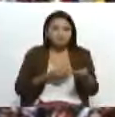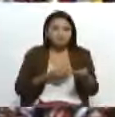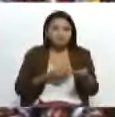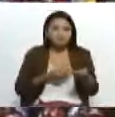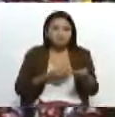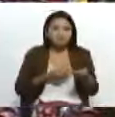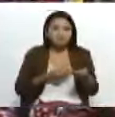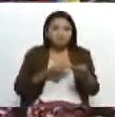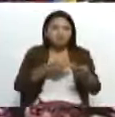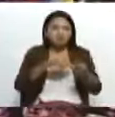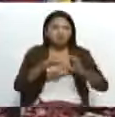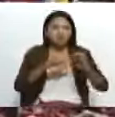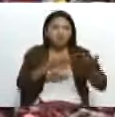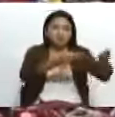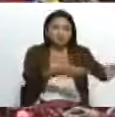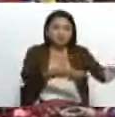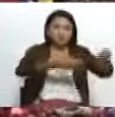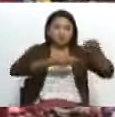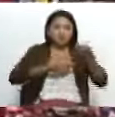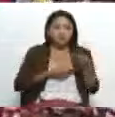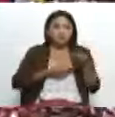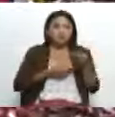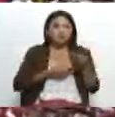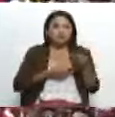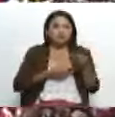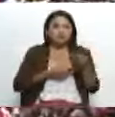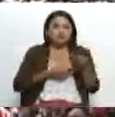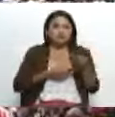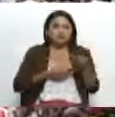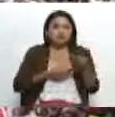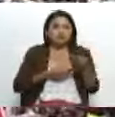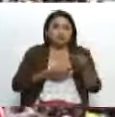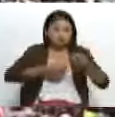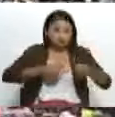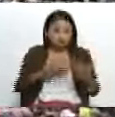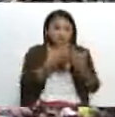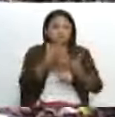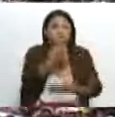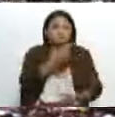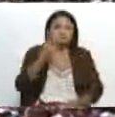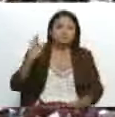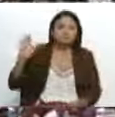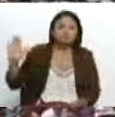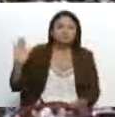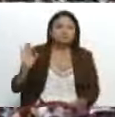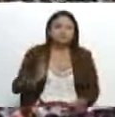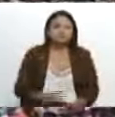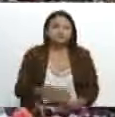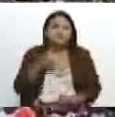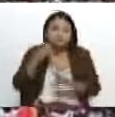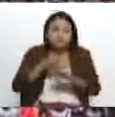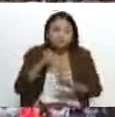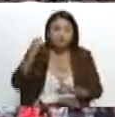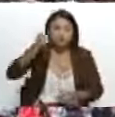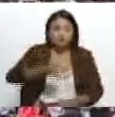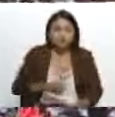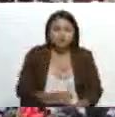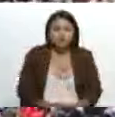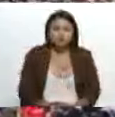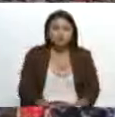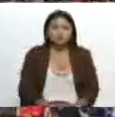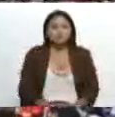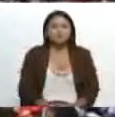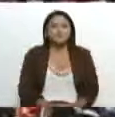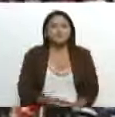este comunicado, cargado de fuerza, de compromiso, de lucha, de convicción